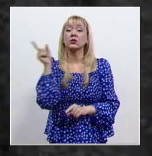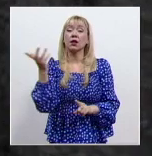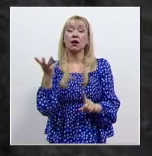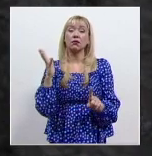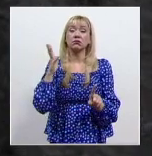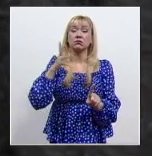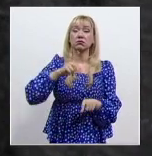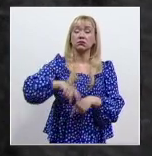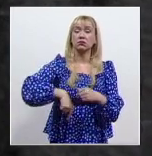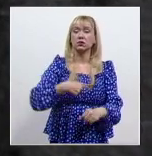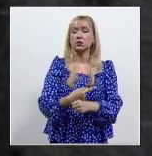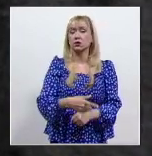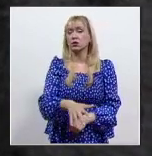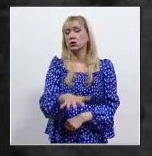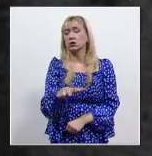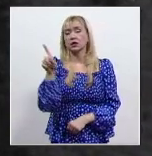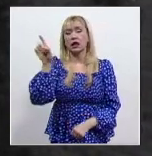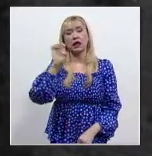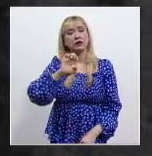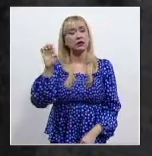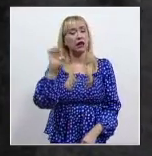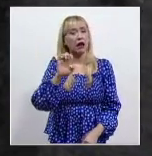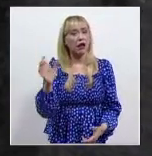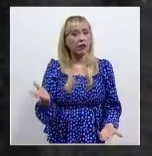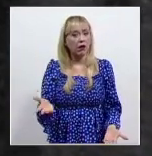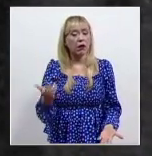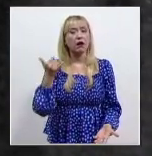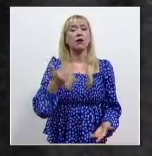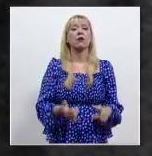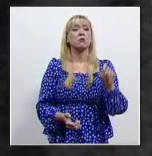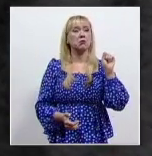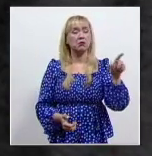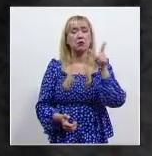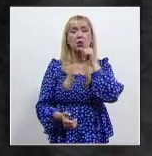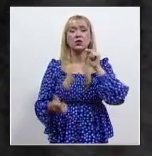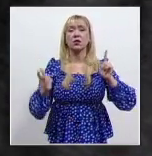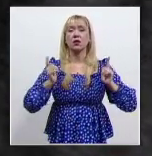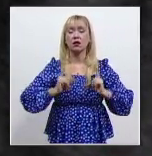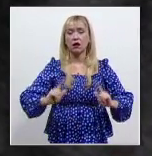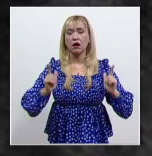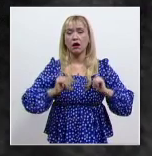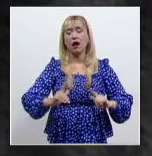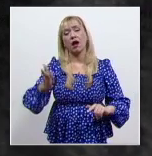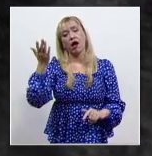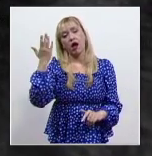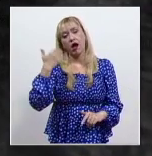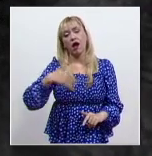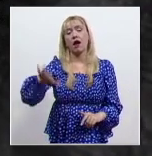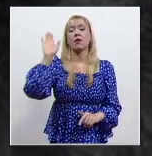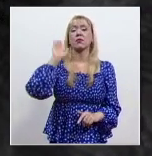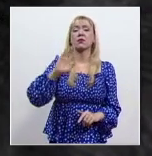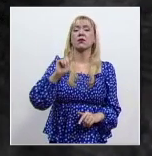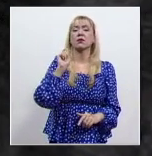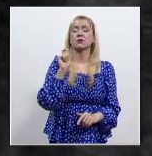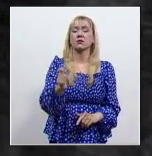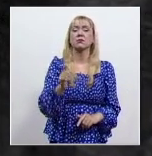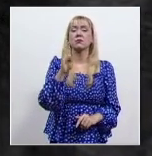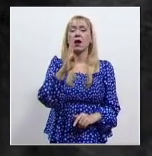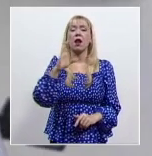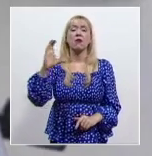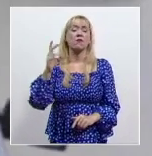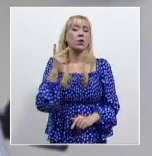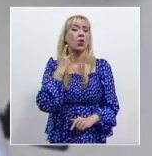Policía Estatal Preventiva de Ensenada y de la Agencia de la Policía Ministerial de la entonces Procuraduría General de Justicia de Baja